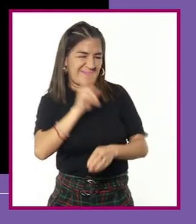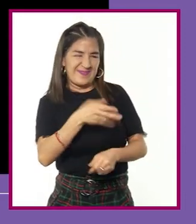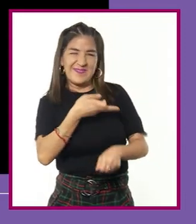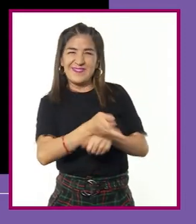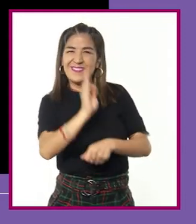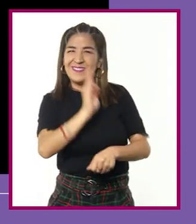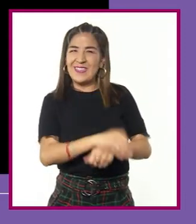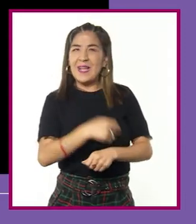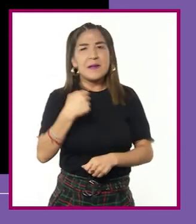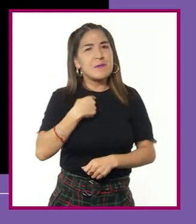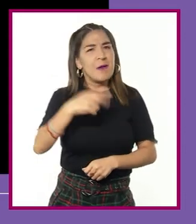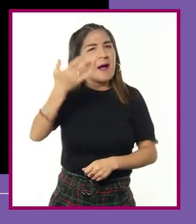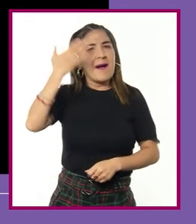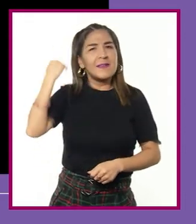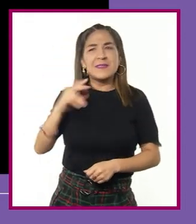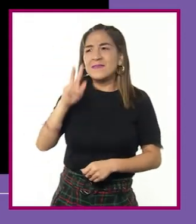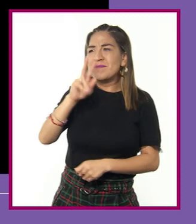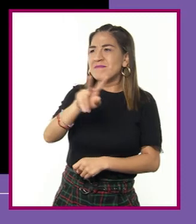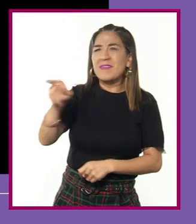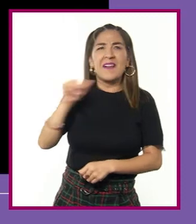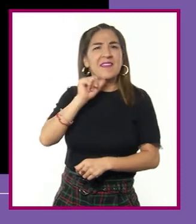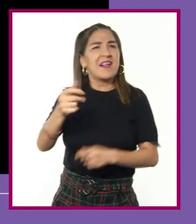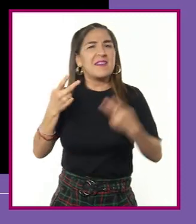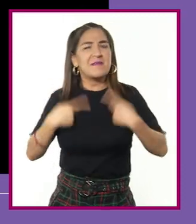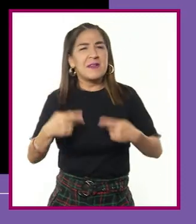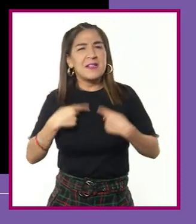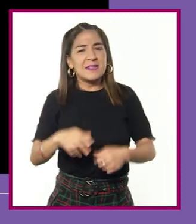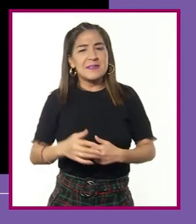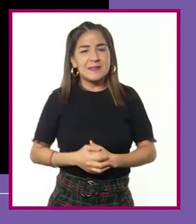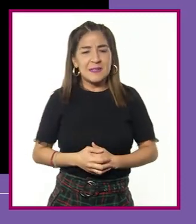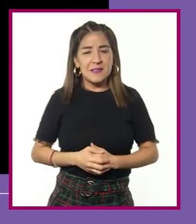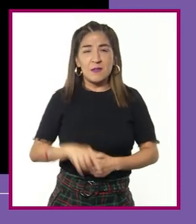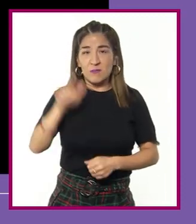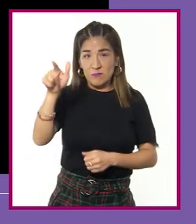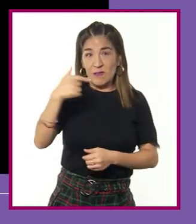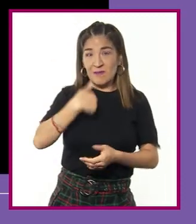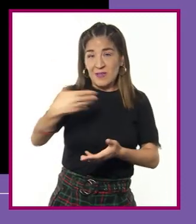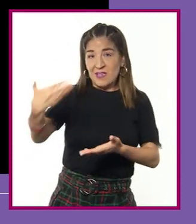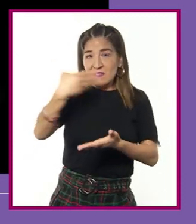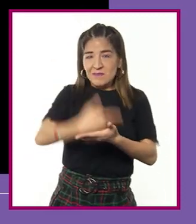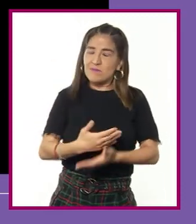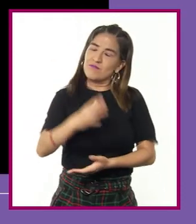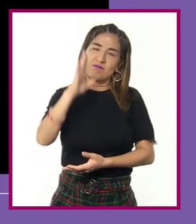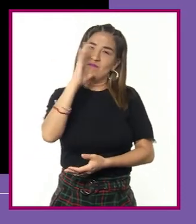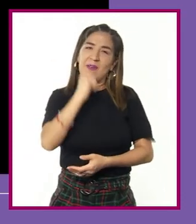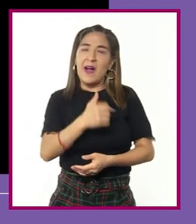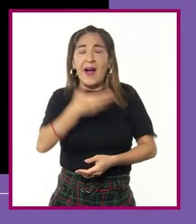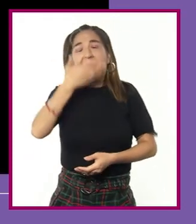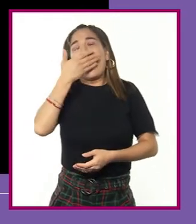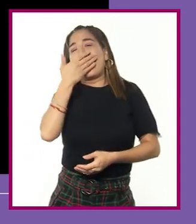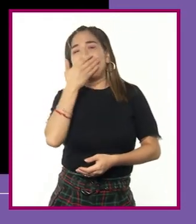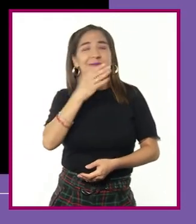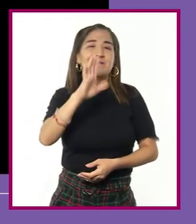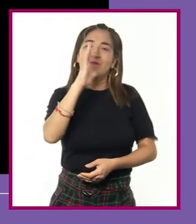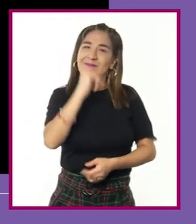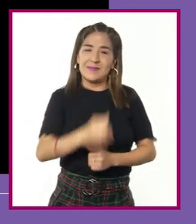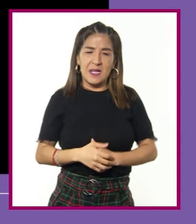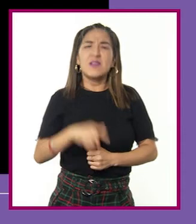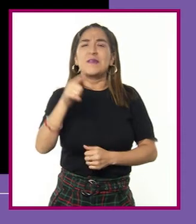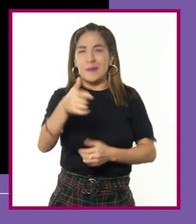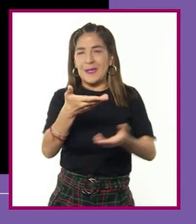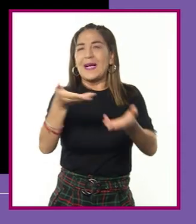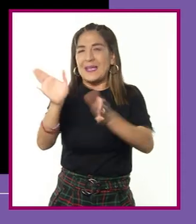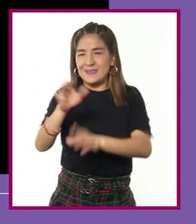porque hace mucho que no veo a nadie bostezar. Pero si me lo pides, no puedo bostezar. Bueno, pues te ordeno